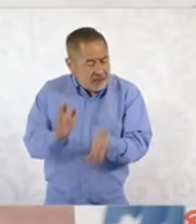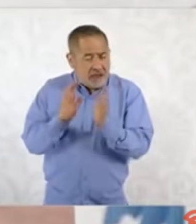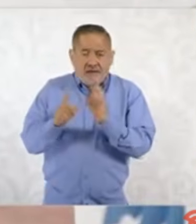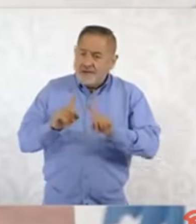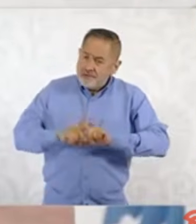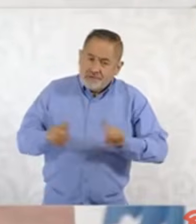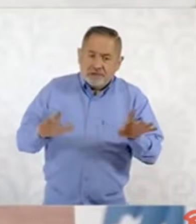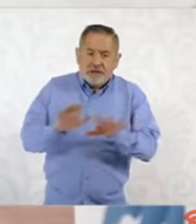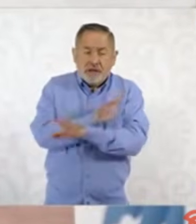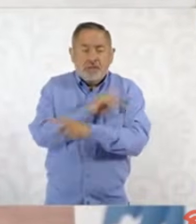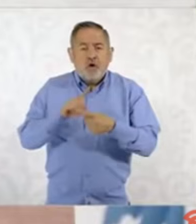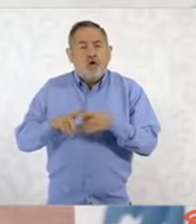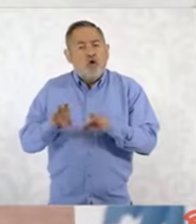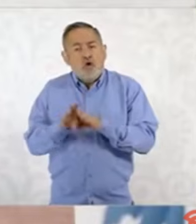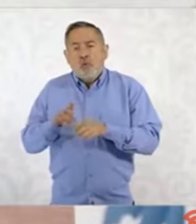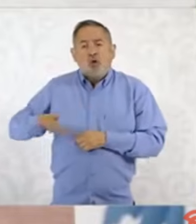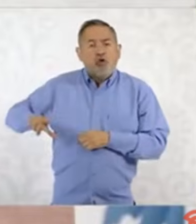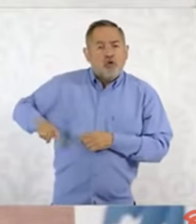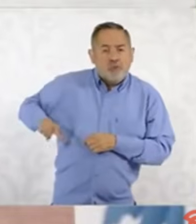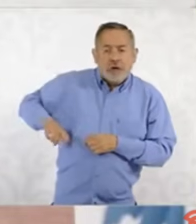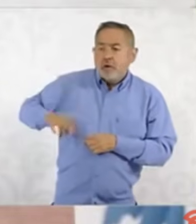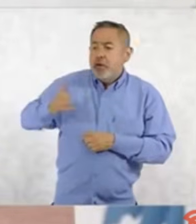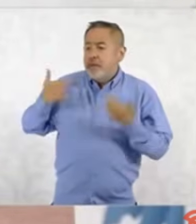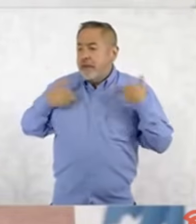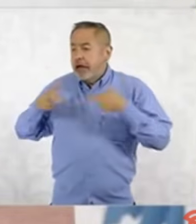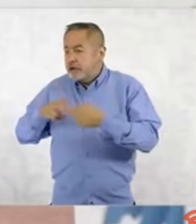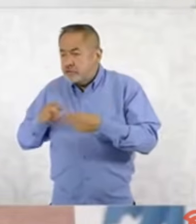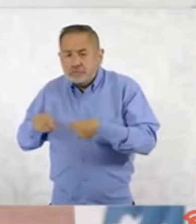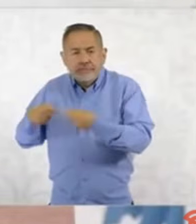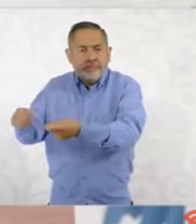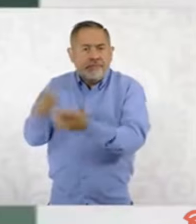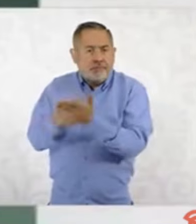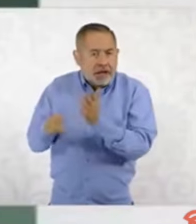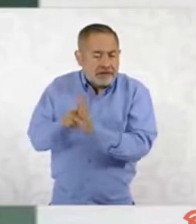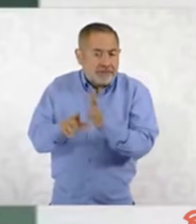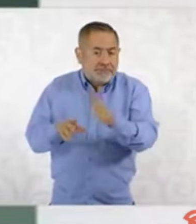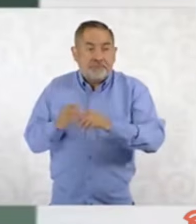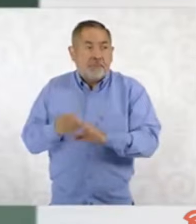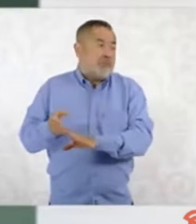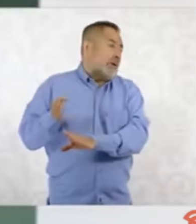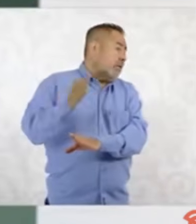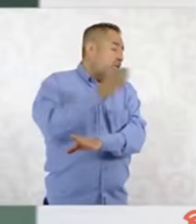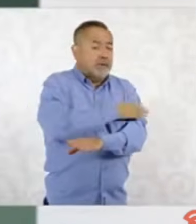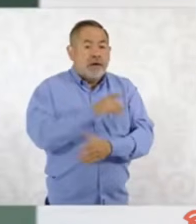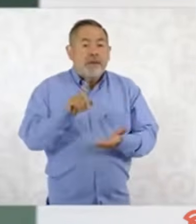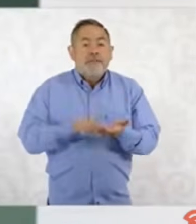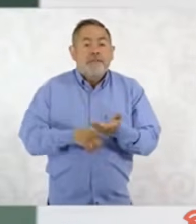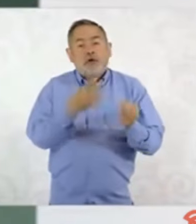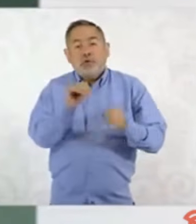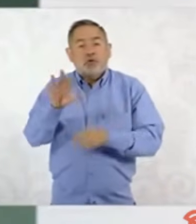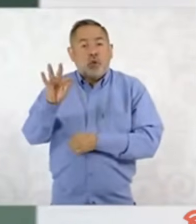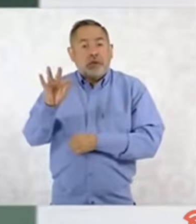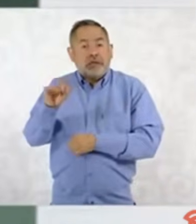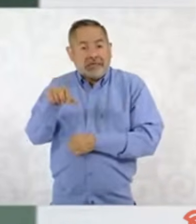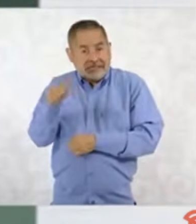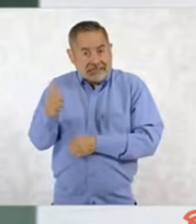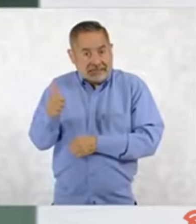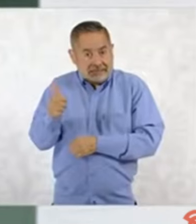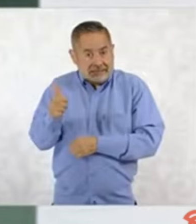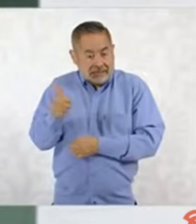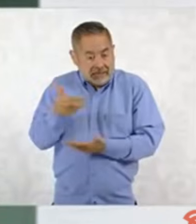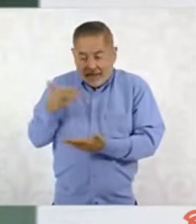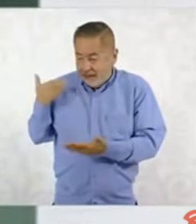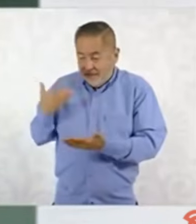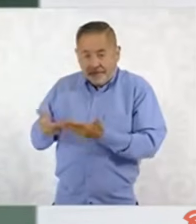relación entre el Estado mexicano y los maestros, desde 1946 a la fecha,